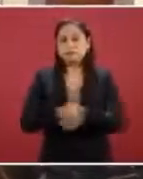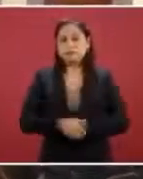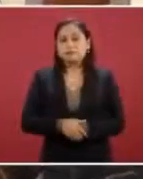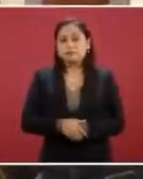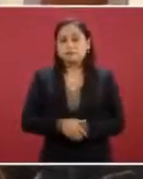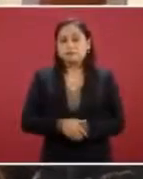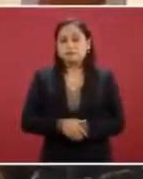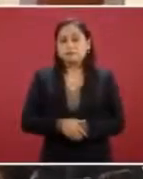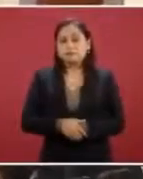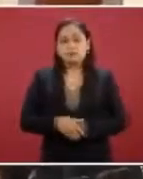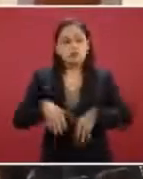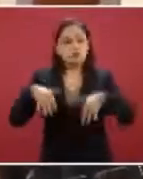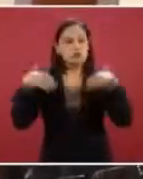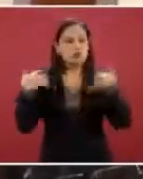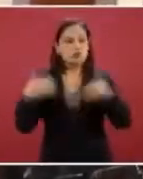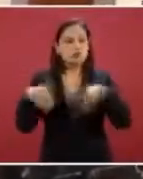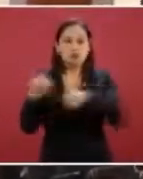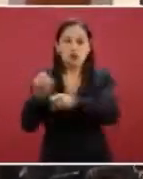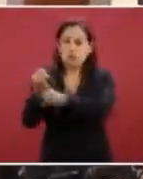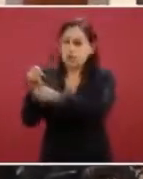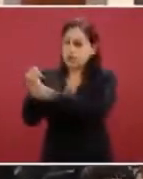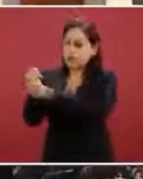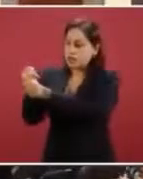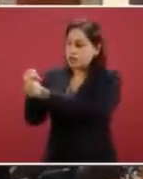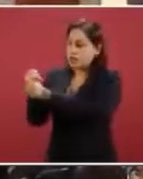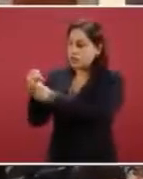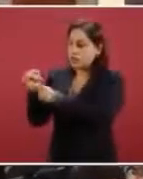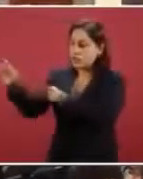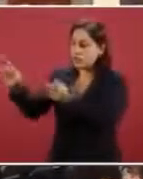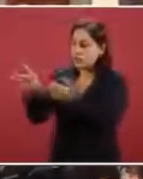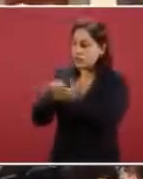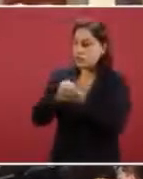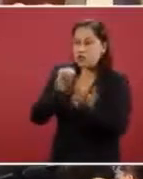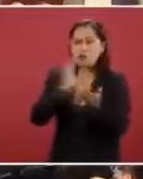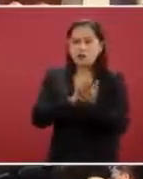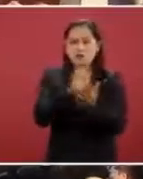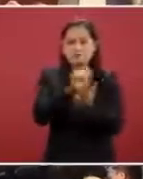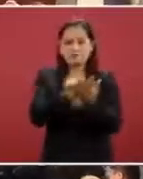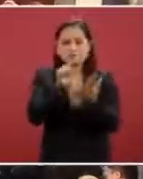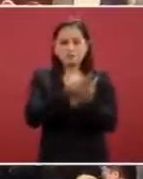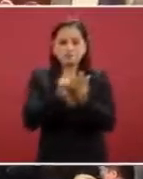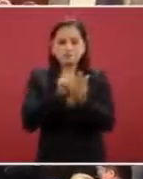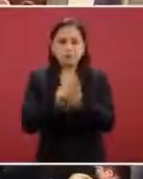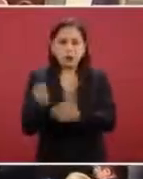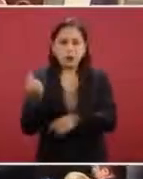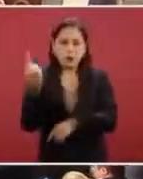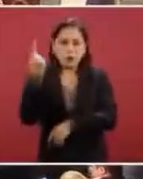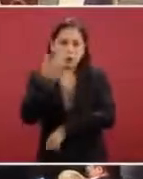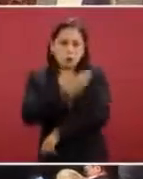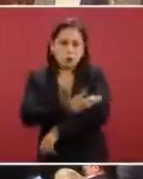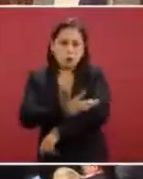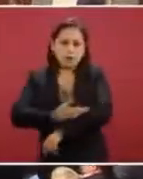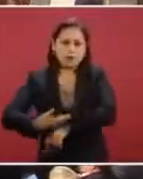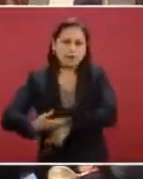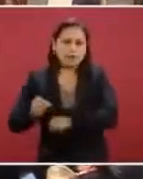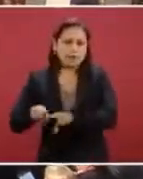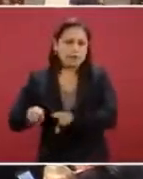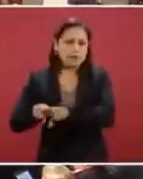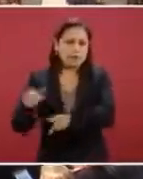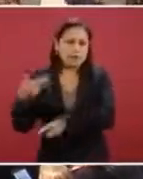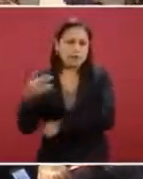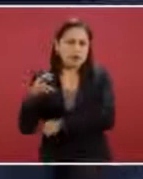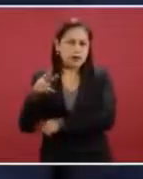muy buen trabajo de investigación de un familiar de los Herrera, y él